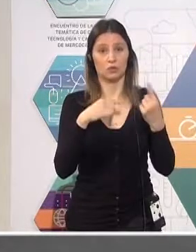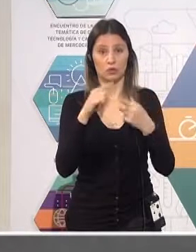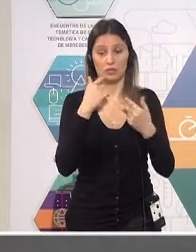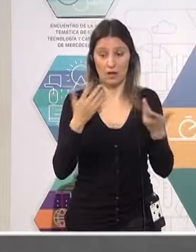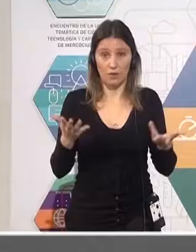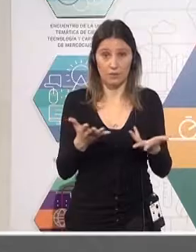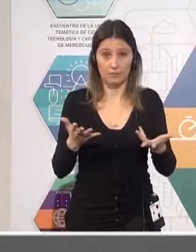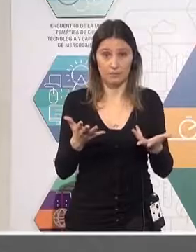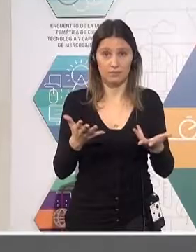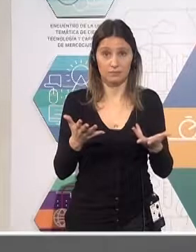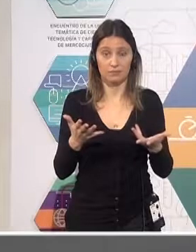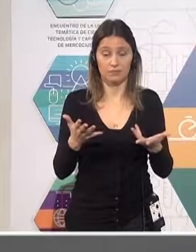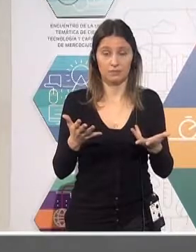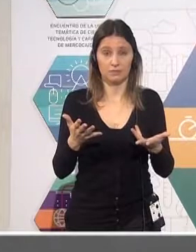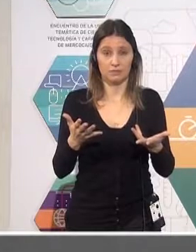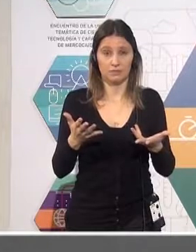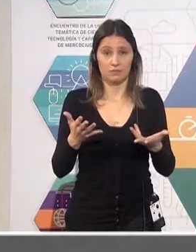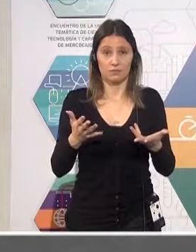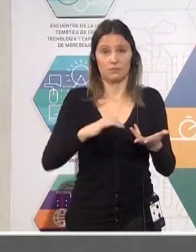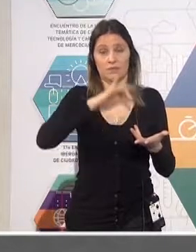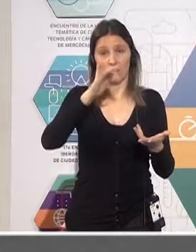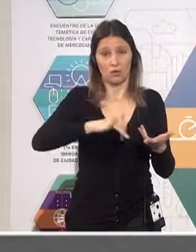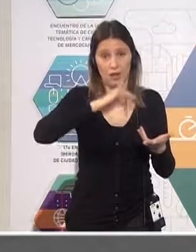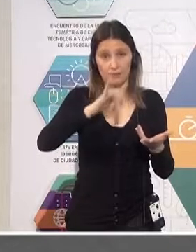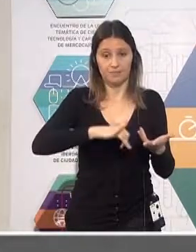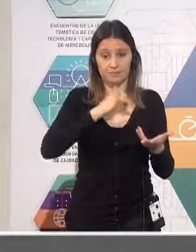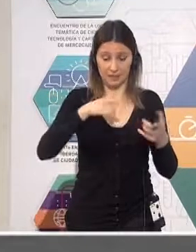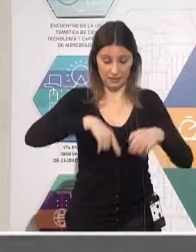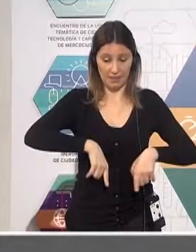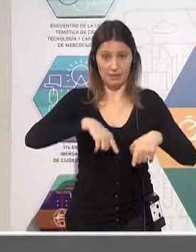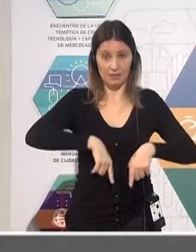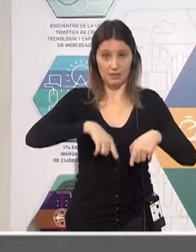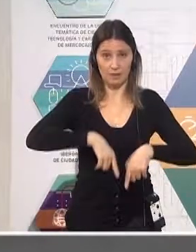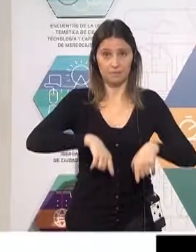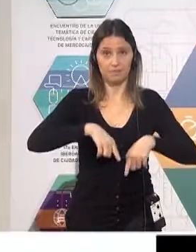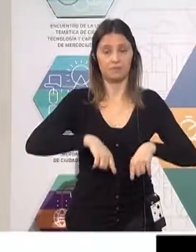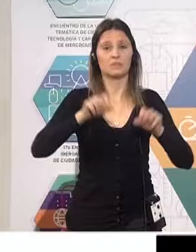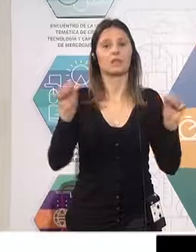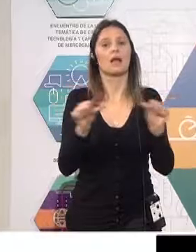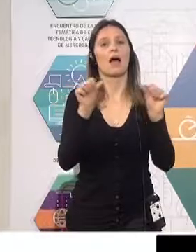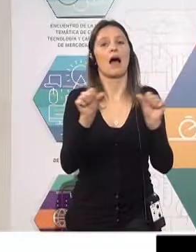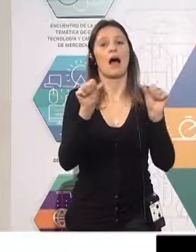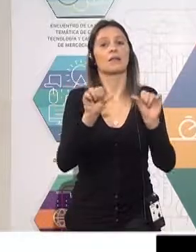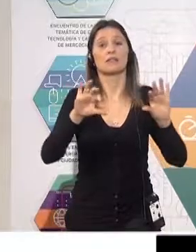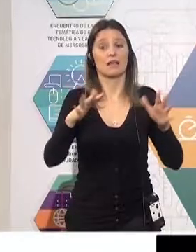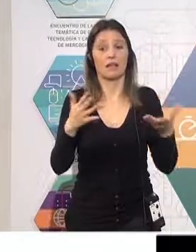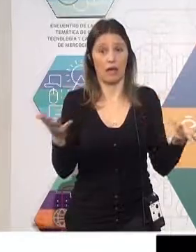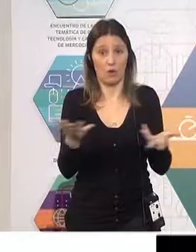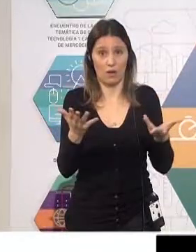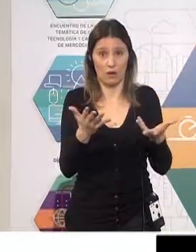a pasar a comentar desde la intendencia en que estamos trabajando en este momento